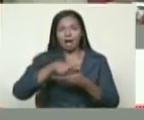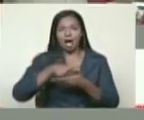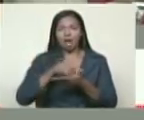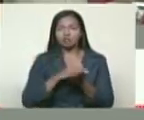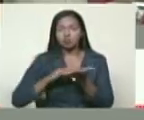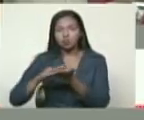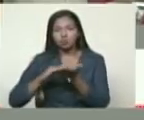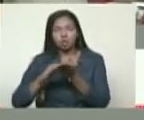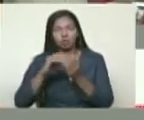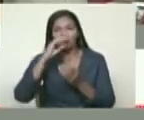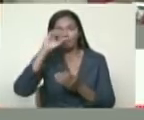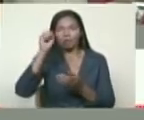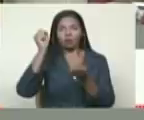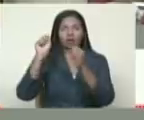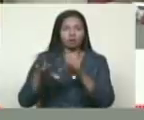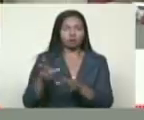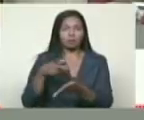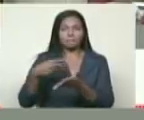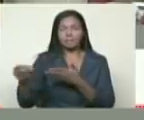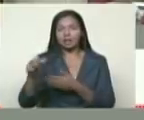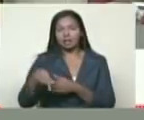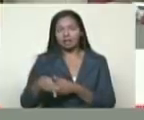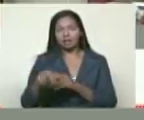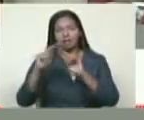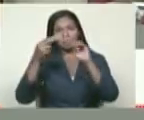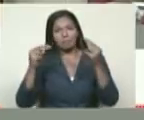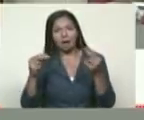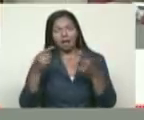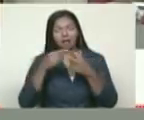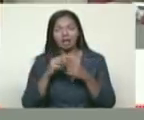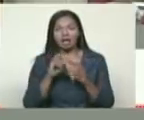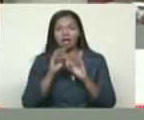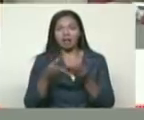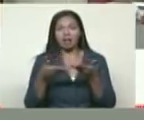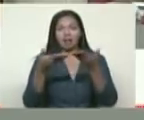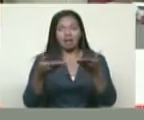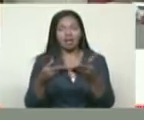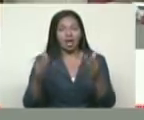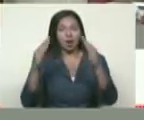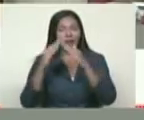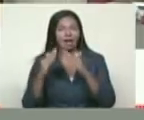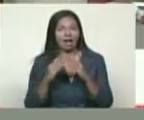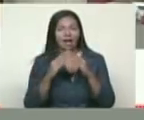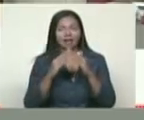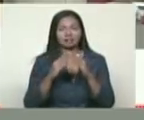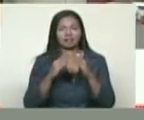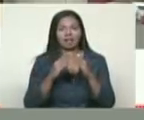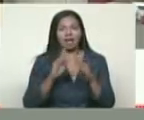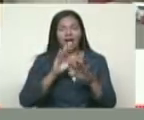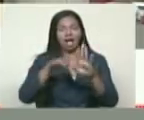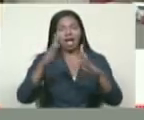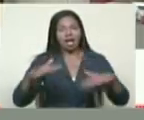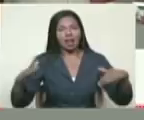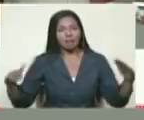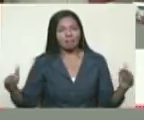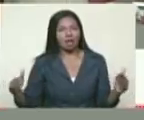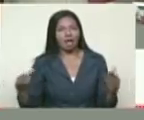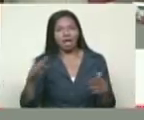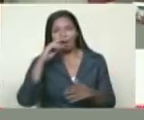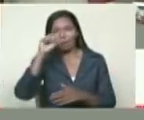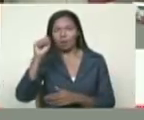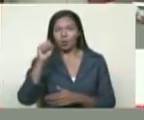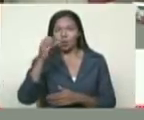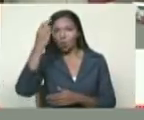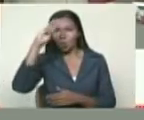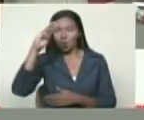solución, para que Maduro renuncie y se vaya del poder en paz y le ofrezca una casa en la playa a Maduro. Y Cuba ha